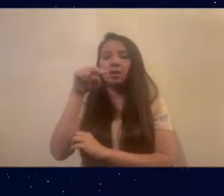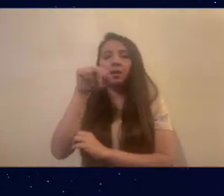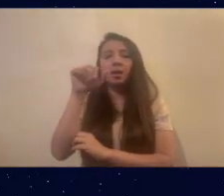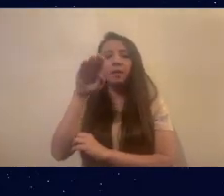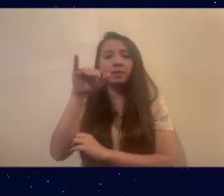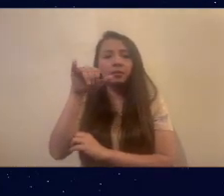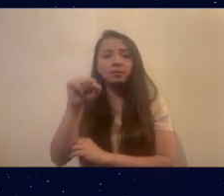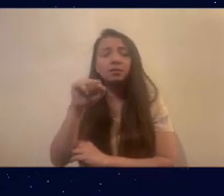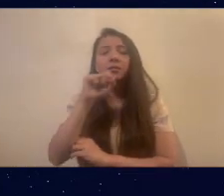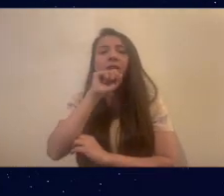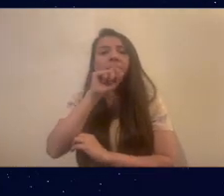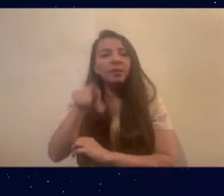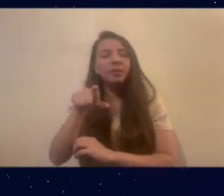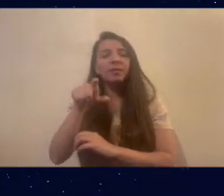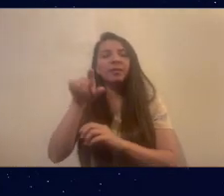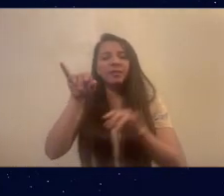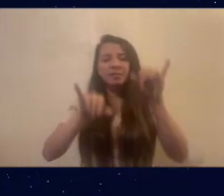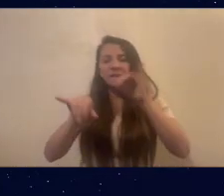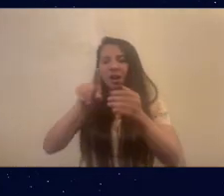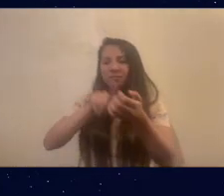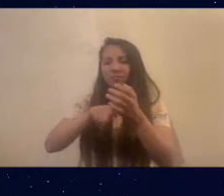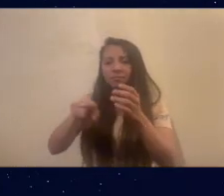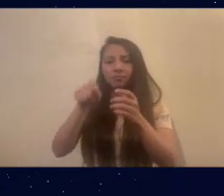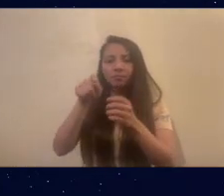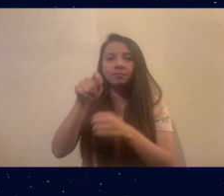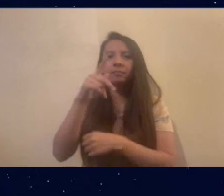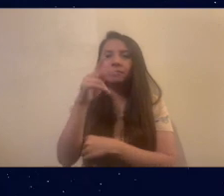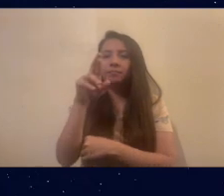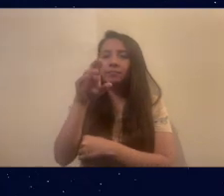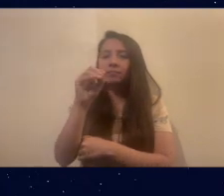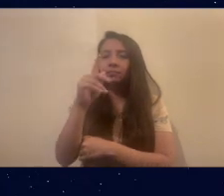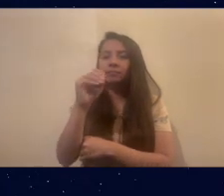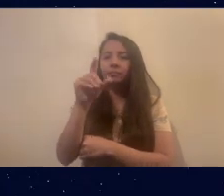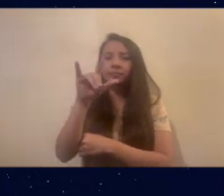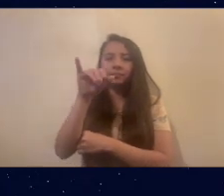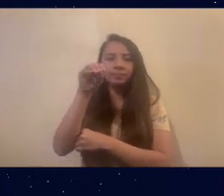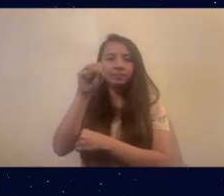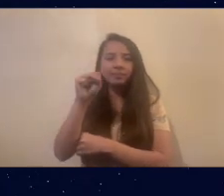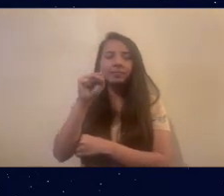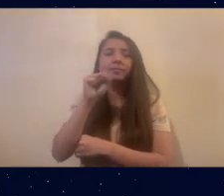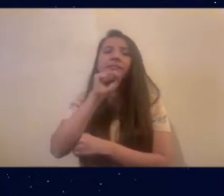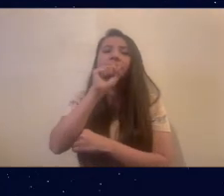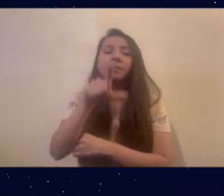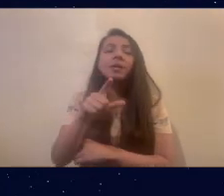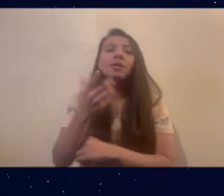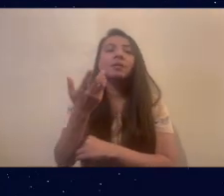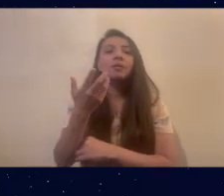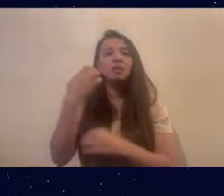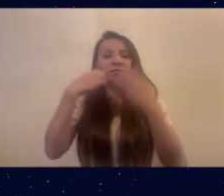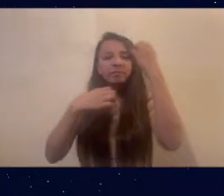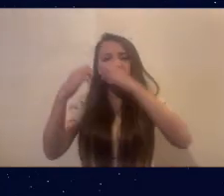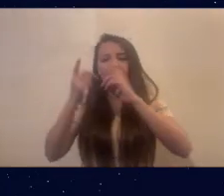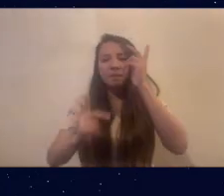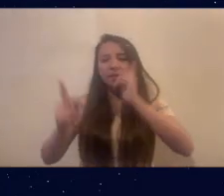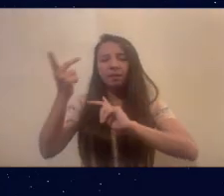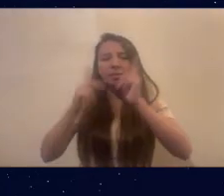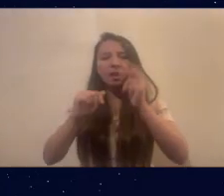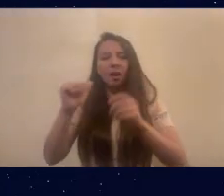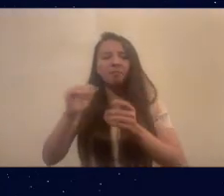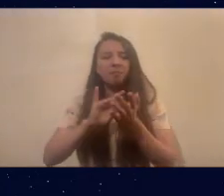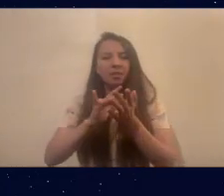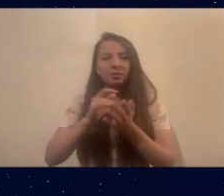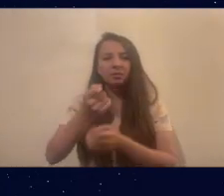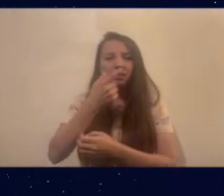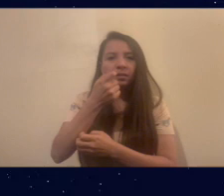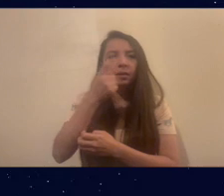de cannabis, la composición química y bioactividad de propóleos, así como la evaluación de plantas